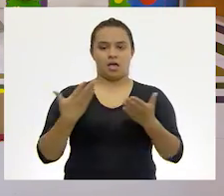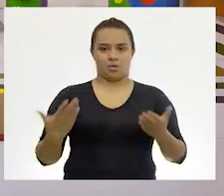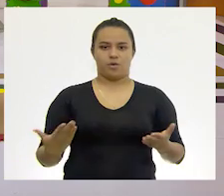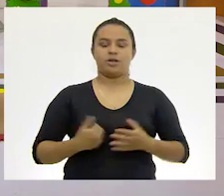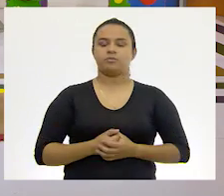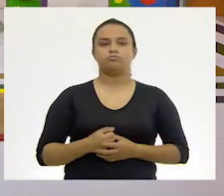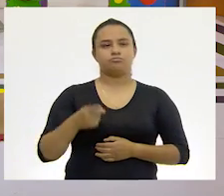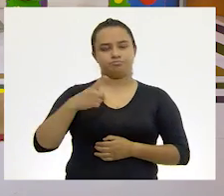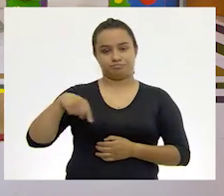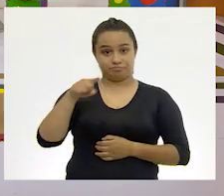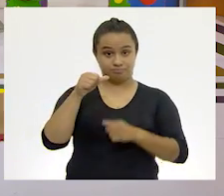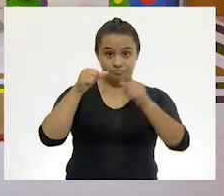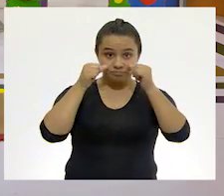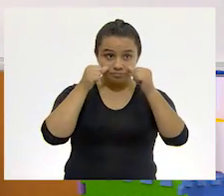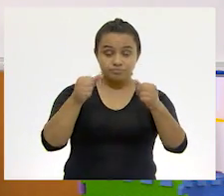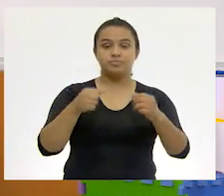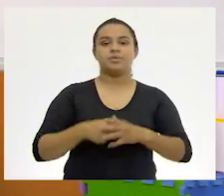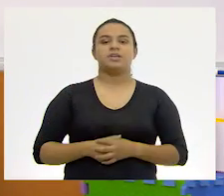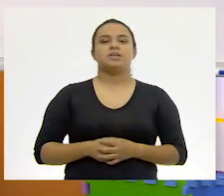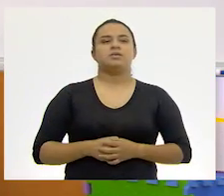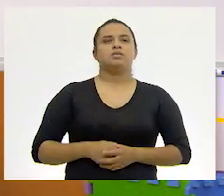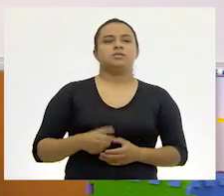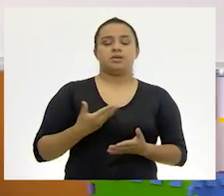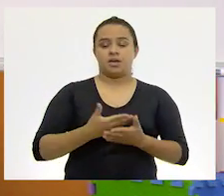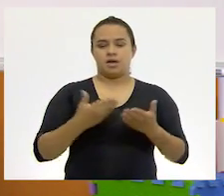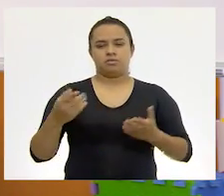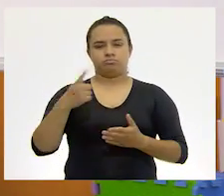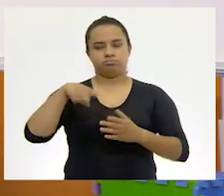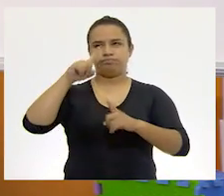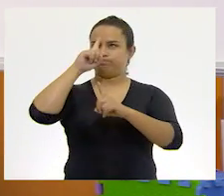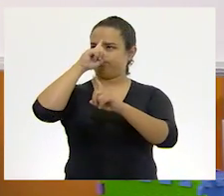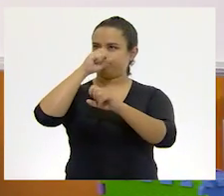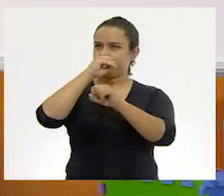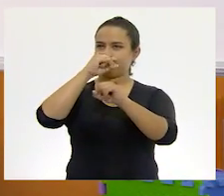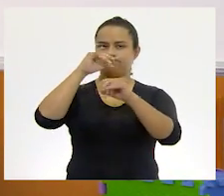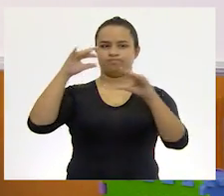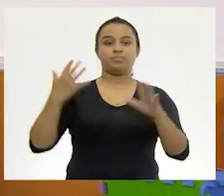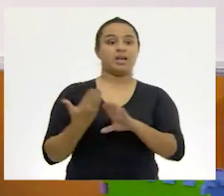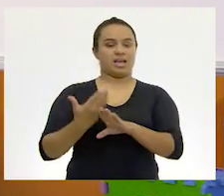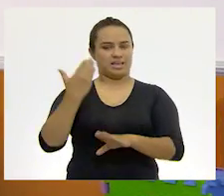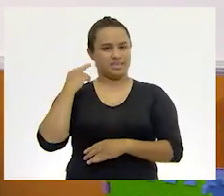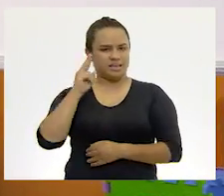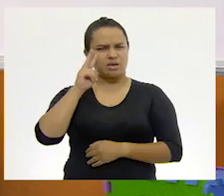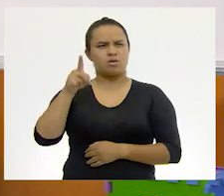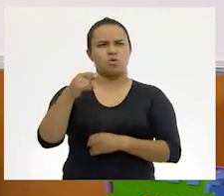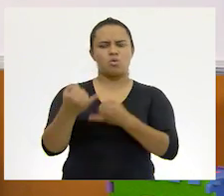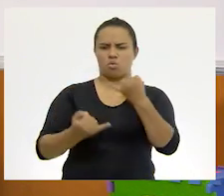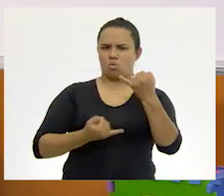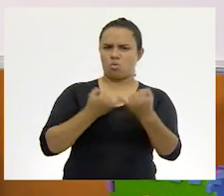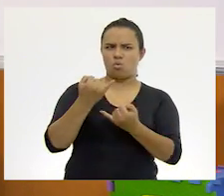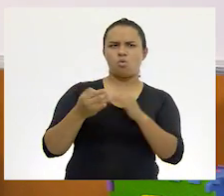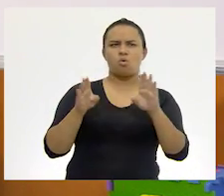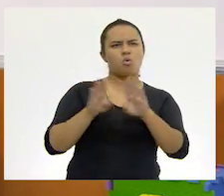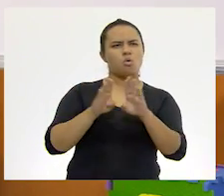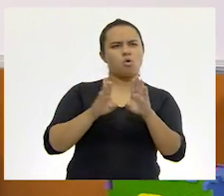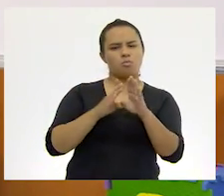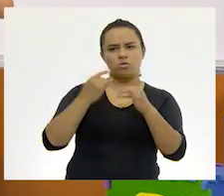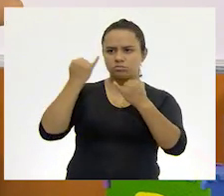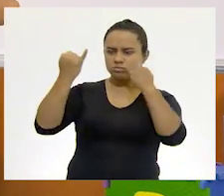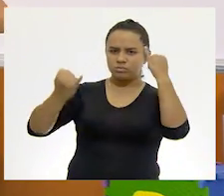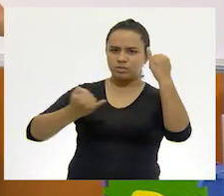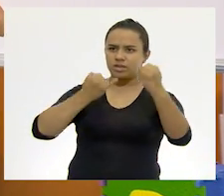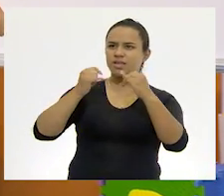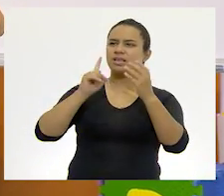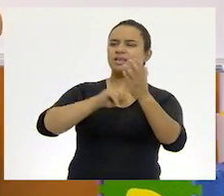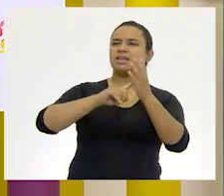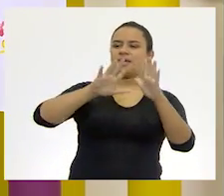bien. Vamos a imaginar. Ajá. Hace rato vi que estaban jugando a imaginar que